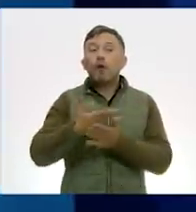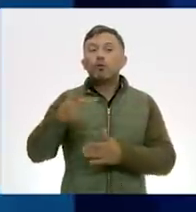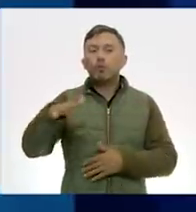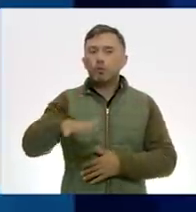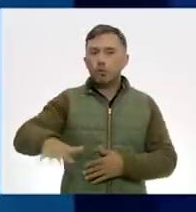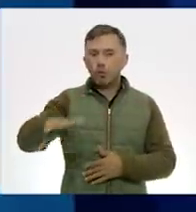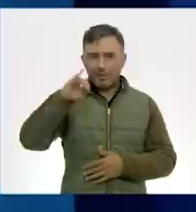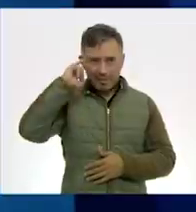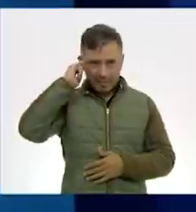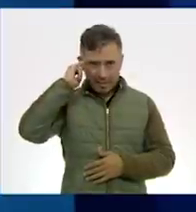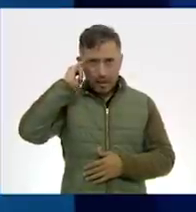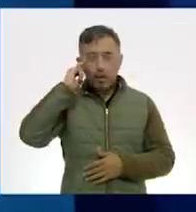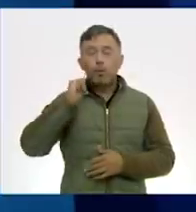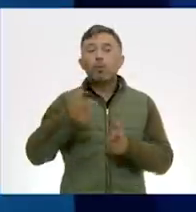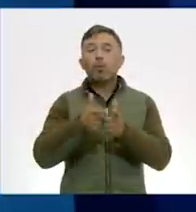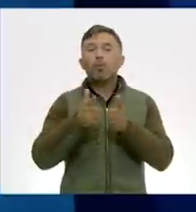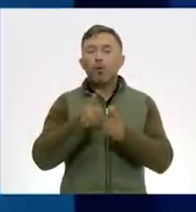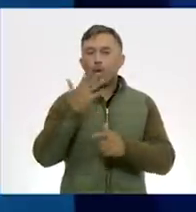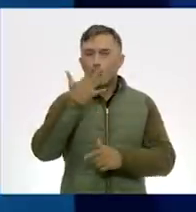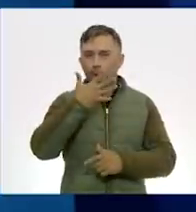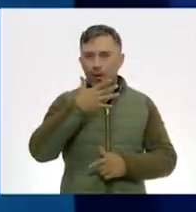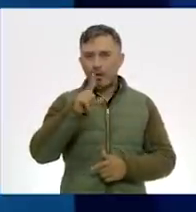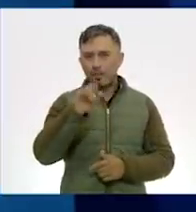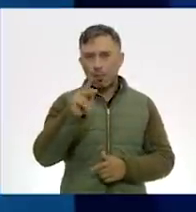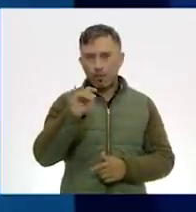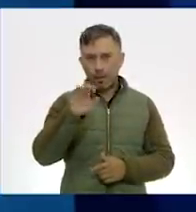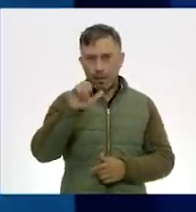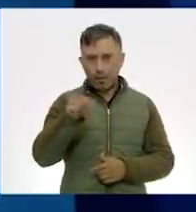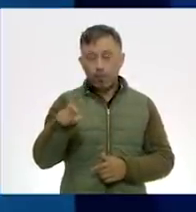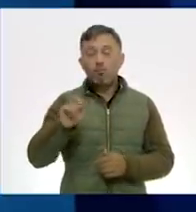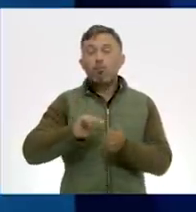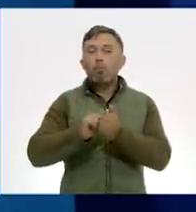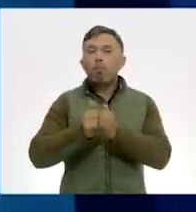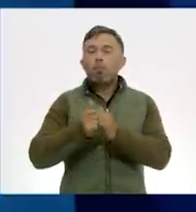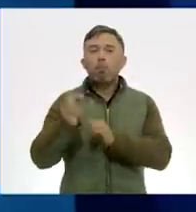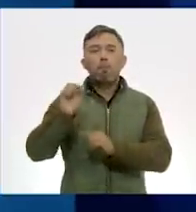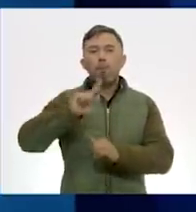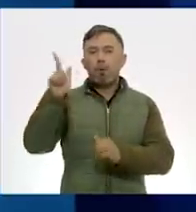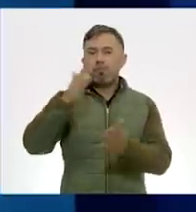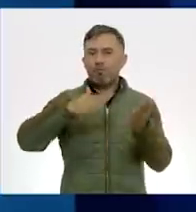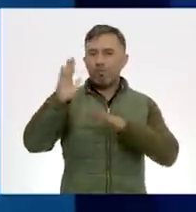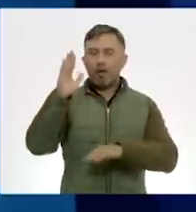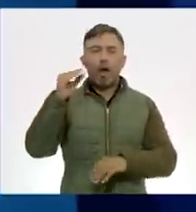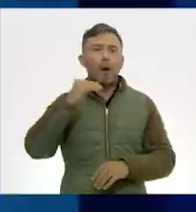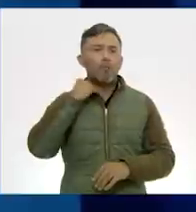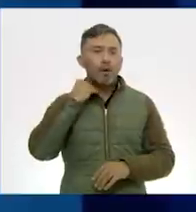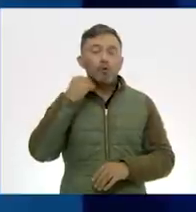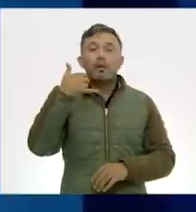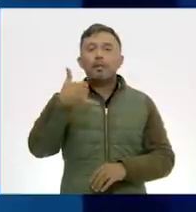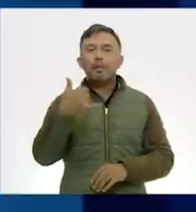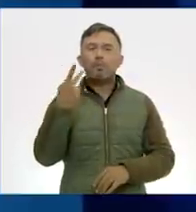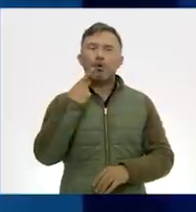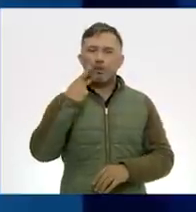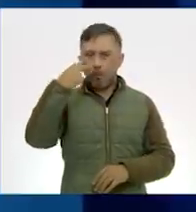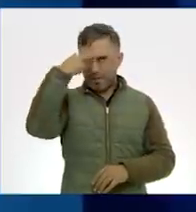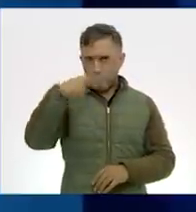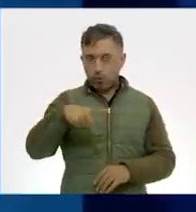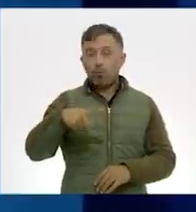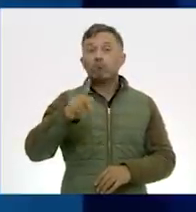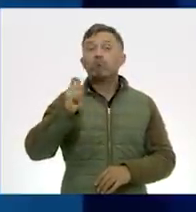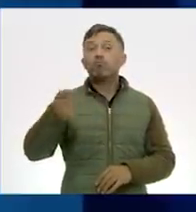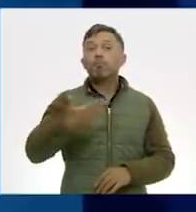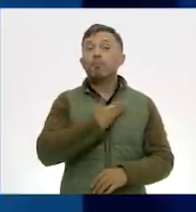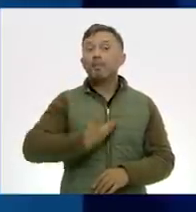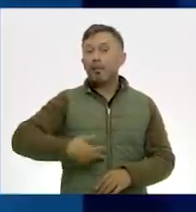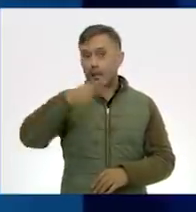etnia zapoteca. Se convirtió en un destacado abogado y político mexicano. Como presidente de México defendió la Constitución